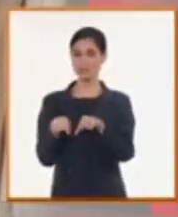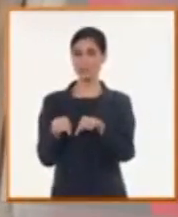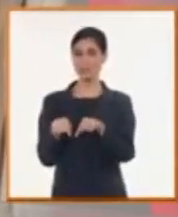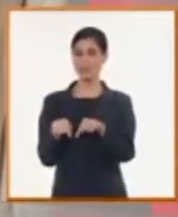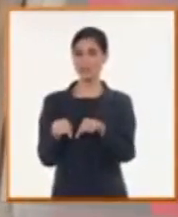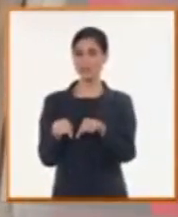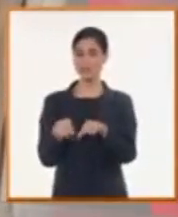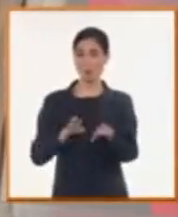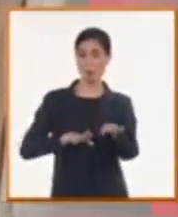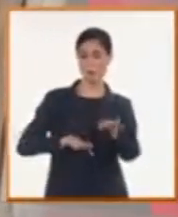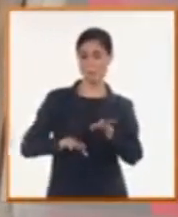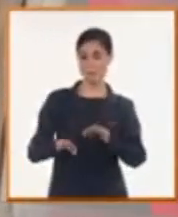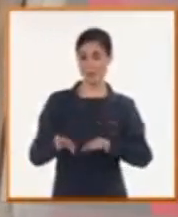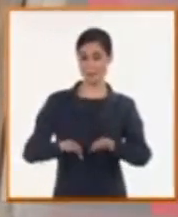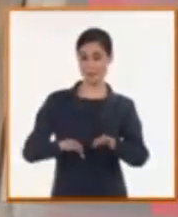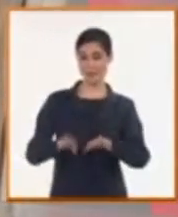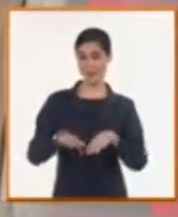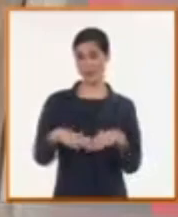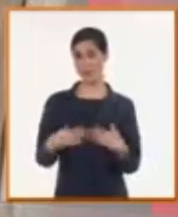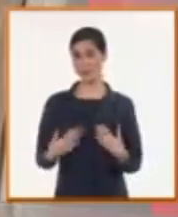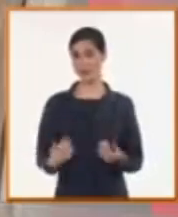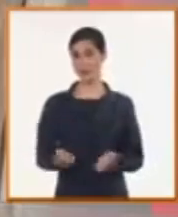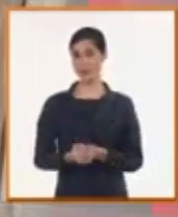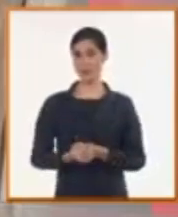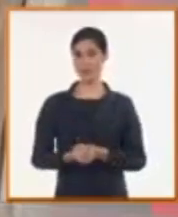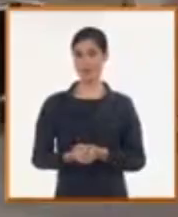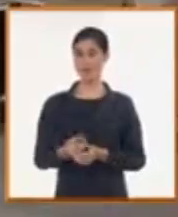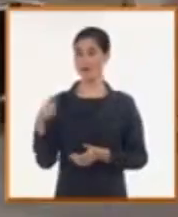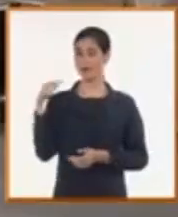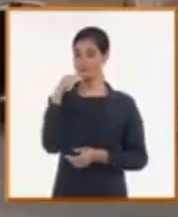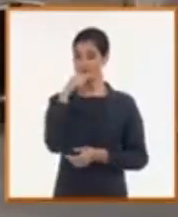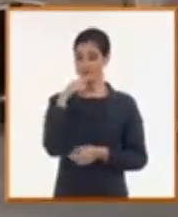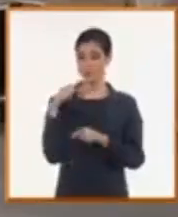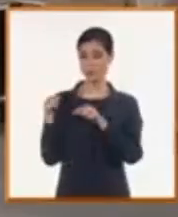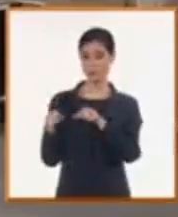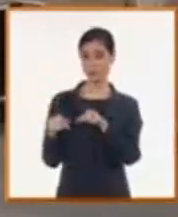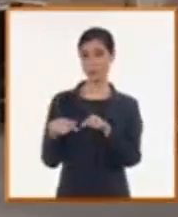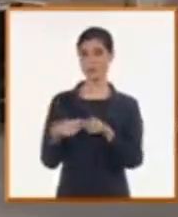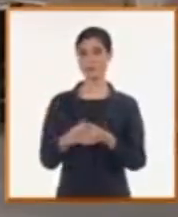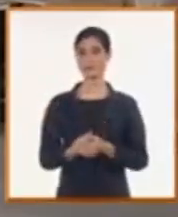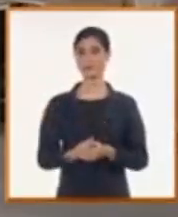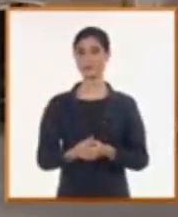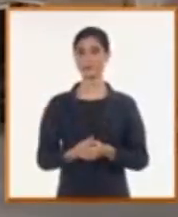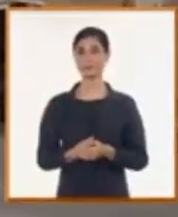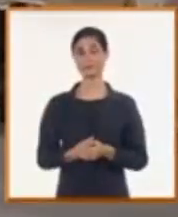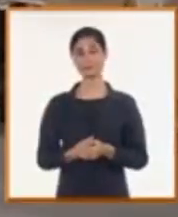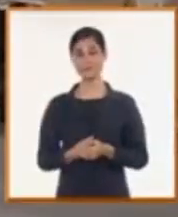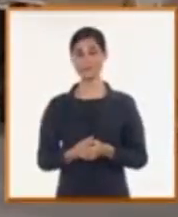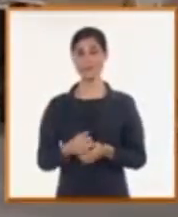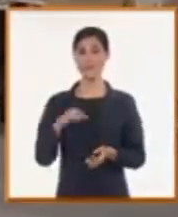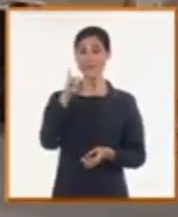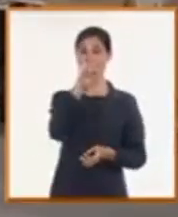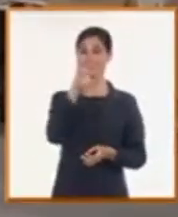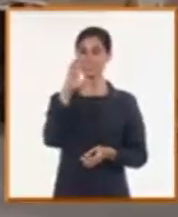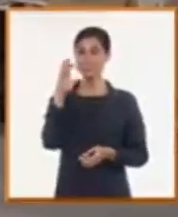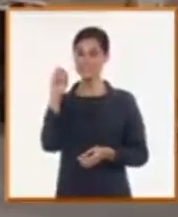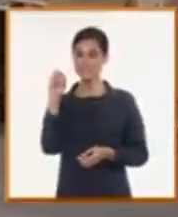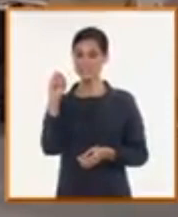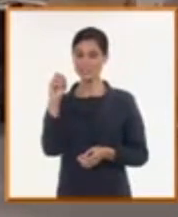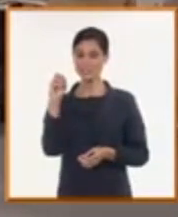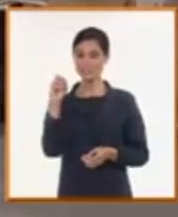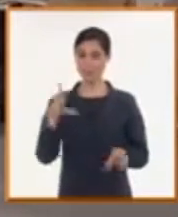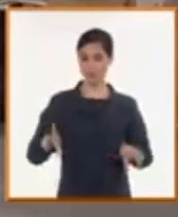asesoría soviética de entonces. Ah, nuestra. 70 aniversario, 60 o 70 aniversario de la Revolución de De la Octubre. Revolución de Octubre.